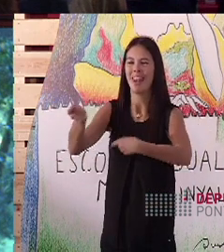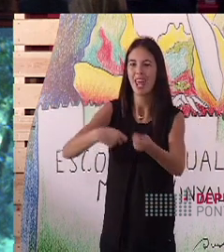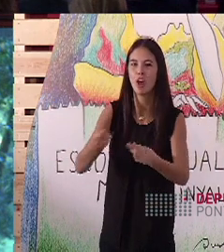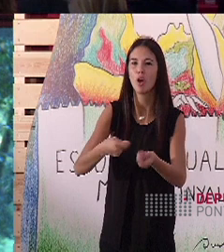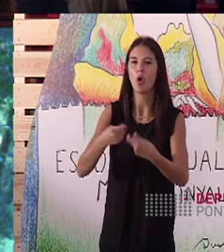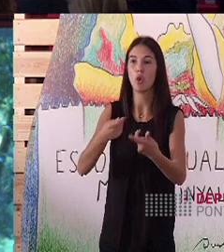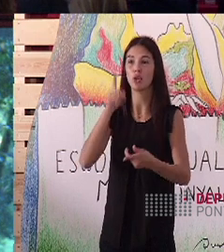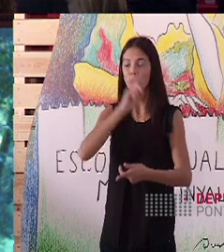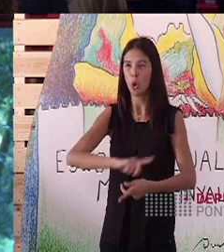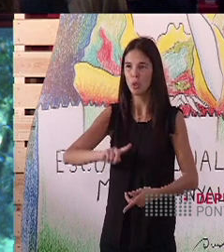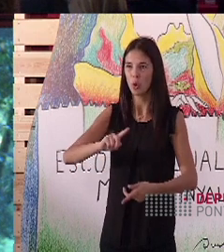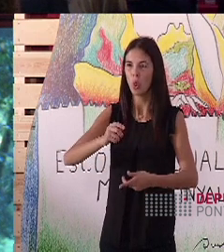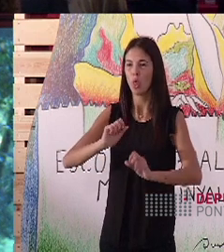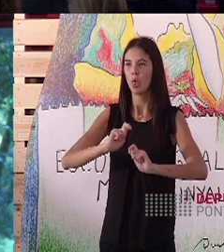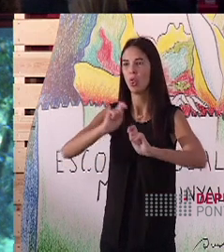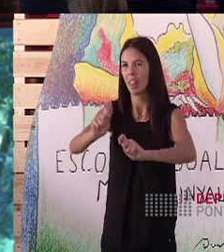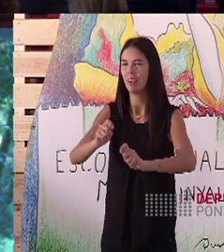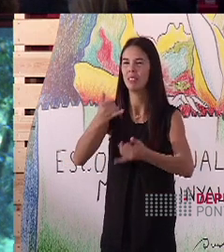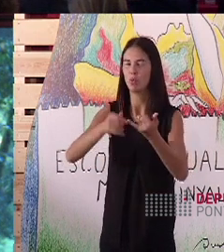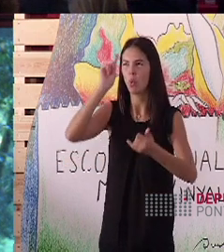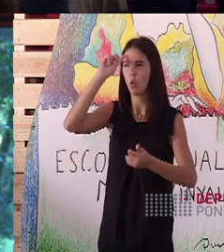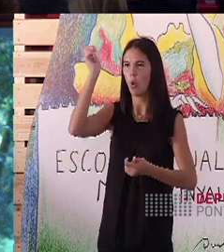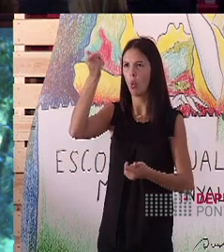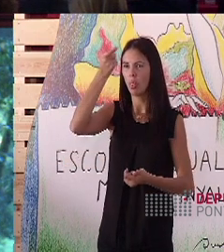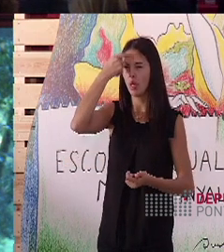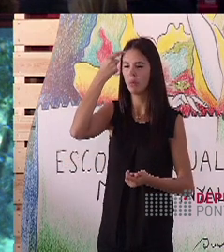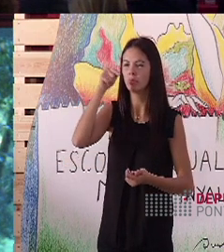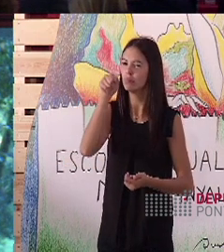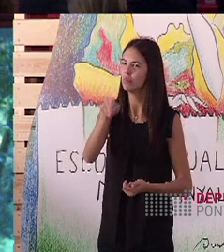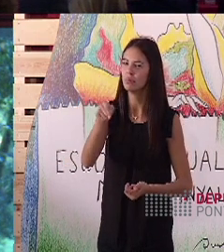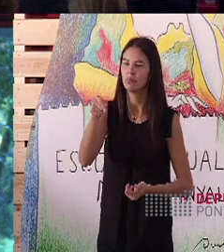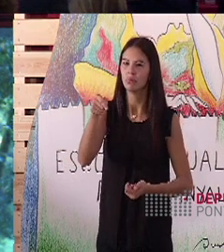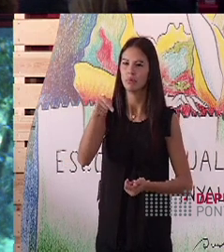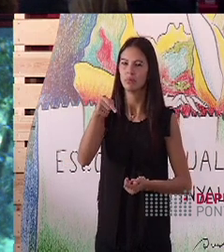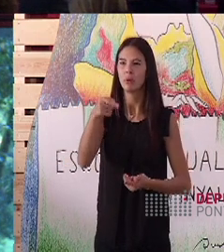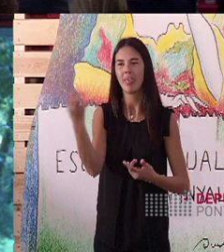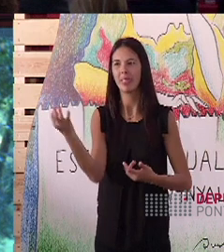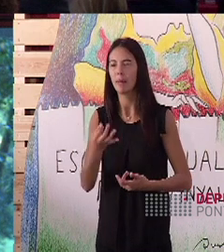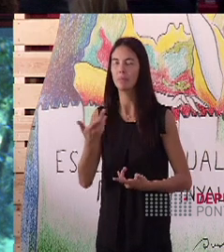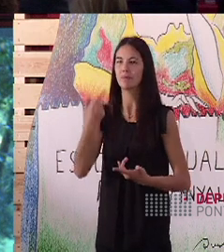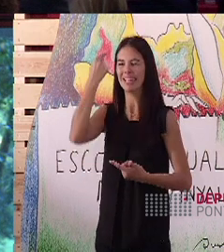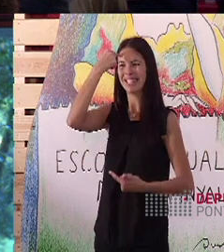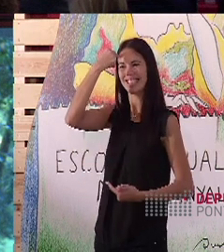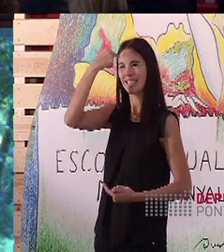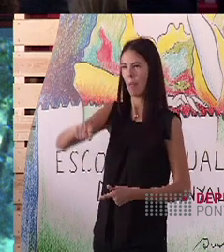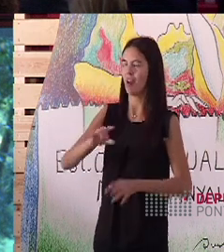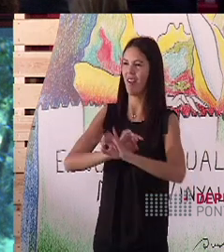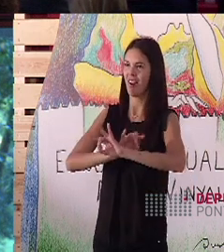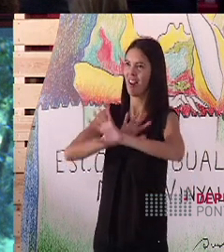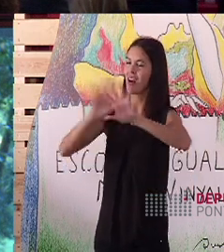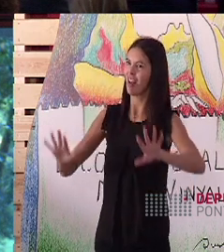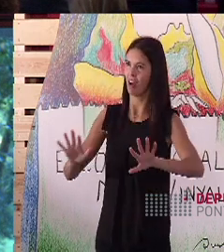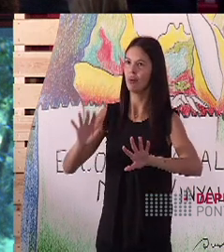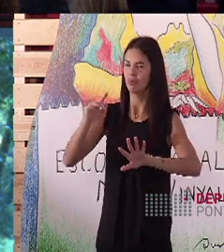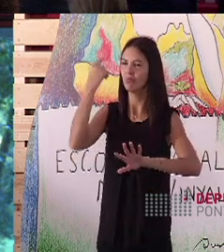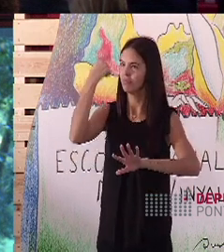la prostitución, encuentren también un concepto en el que se sepa con muchísima